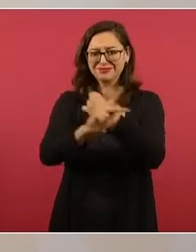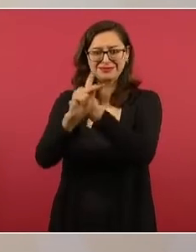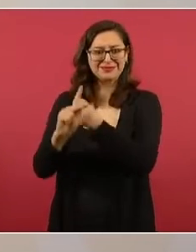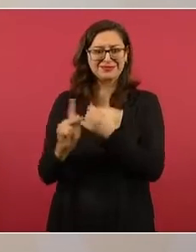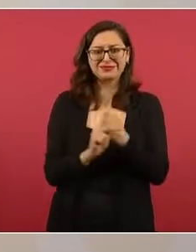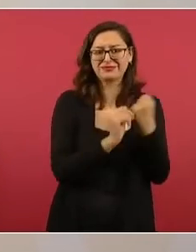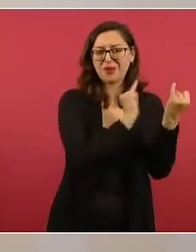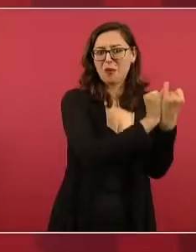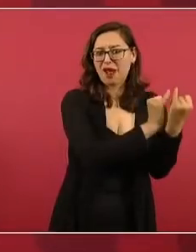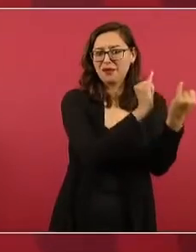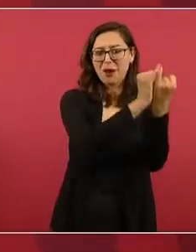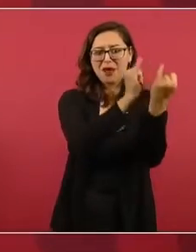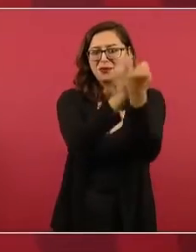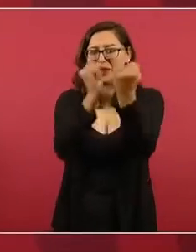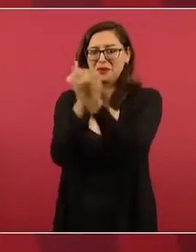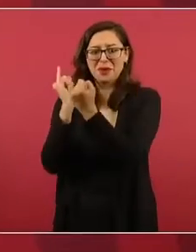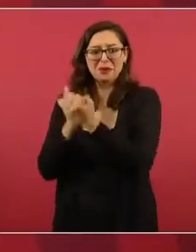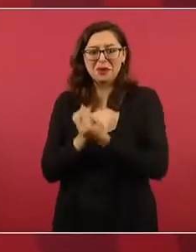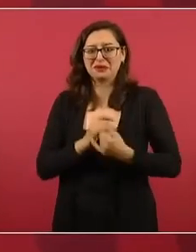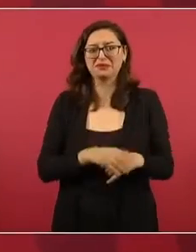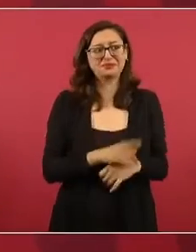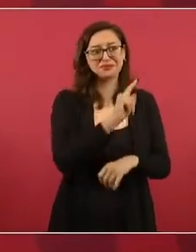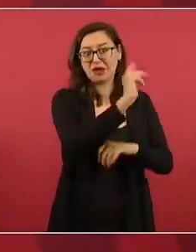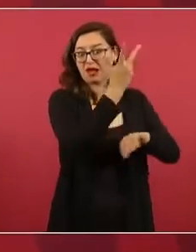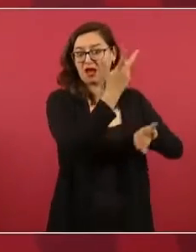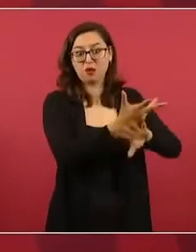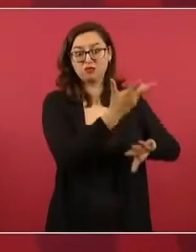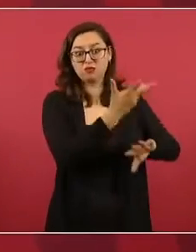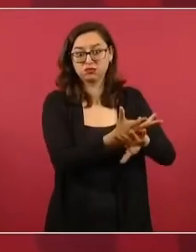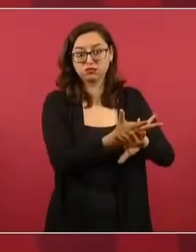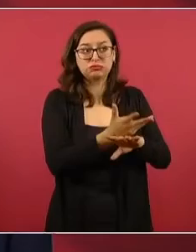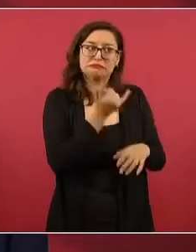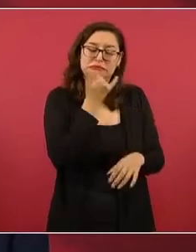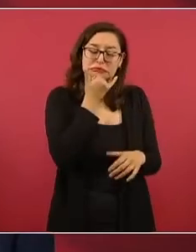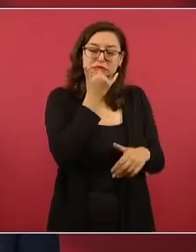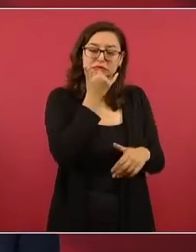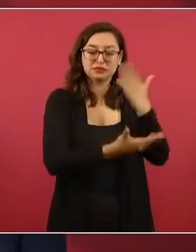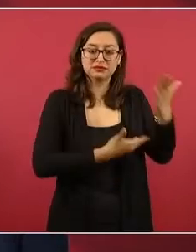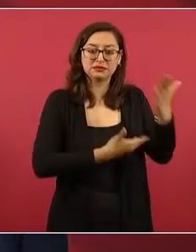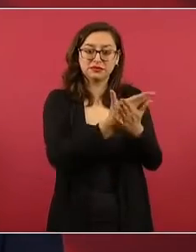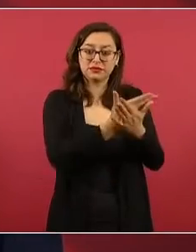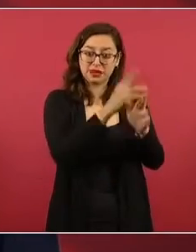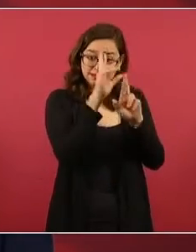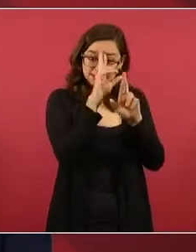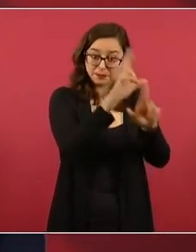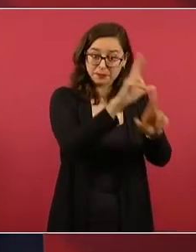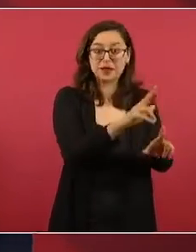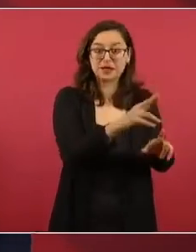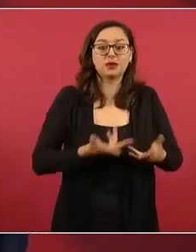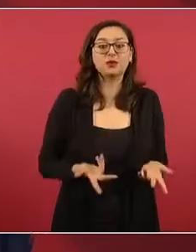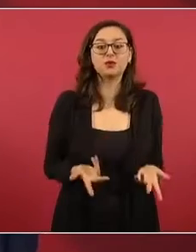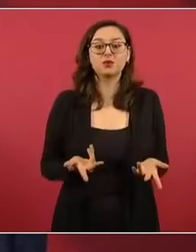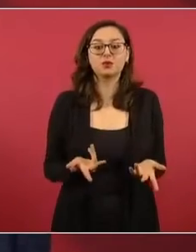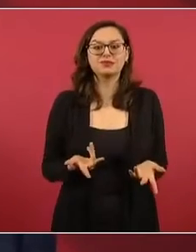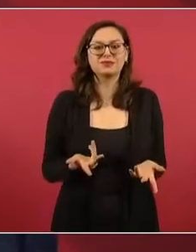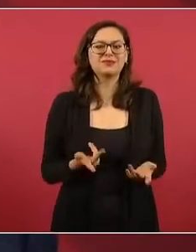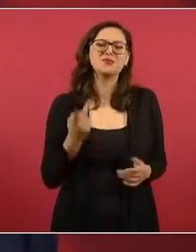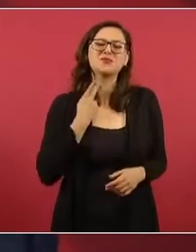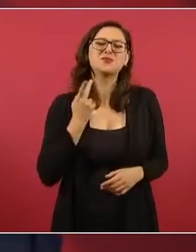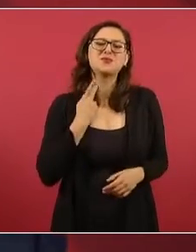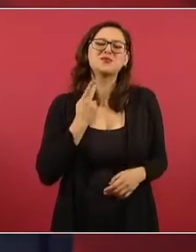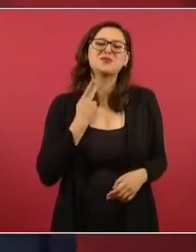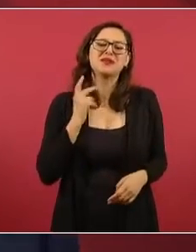En el caso de Estados Unidos, con todo respeto, ¿no? Pues es la política